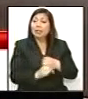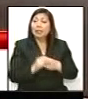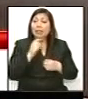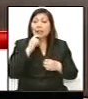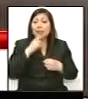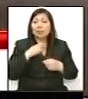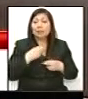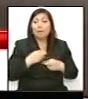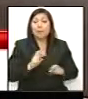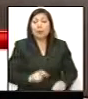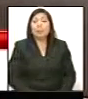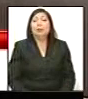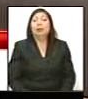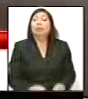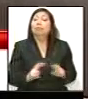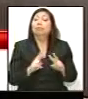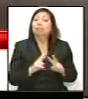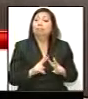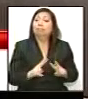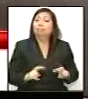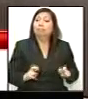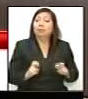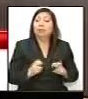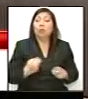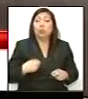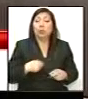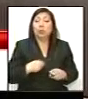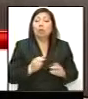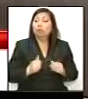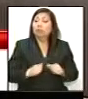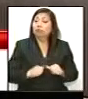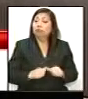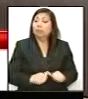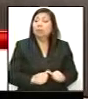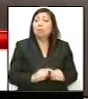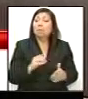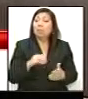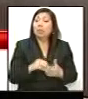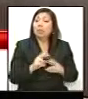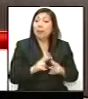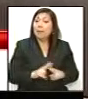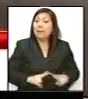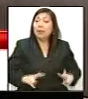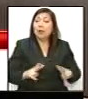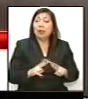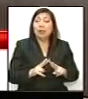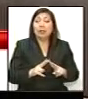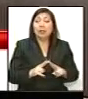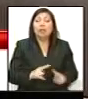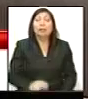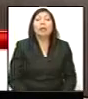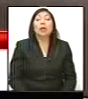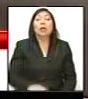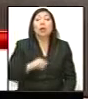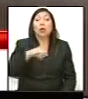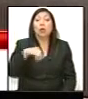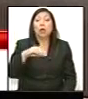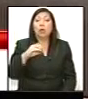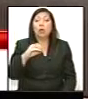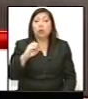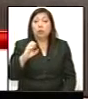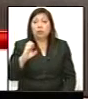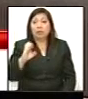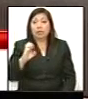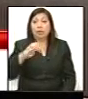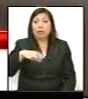necesidad pública la investigación del registro, restauración, conservación y puesta en valor de la Casa Hacienda José María Arguedas, ubicada en